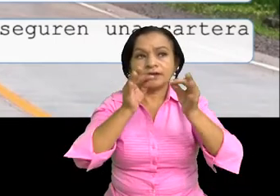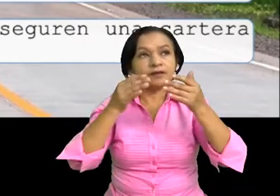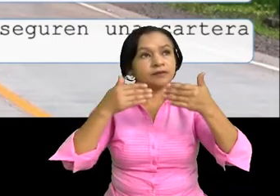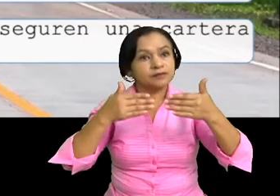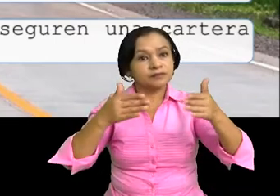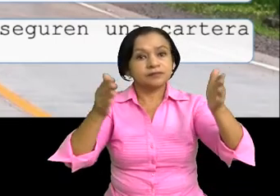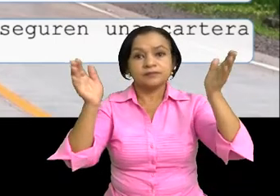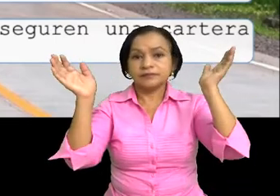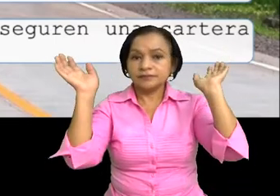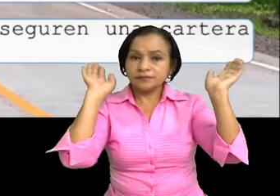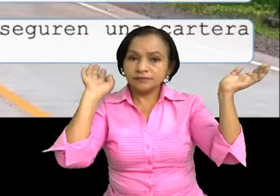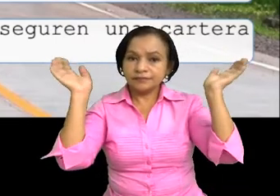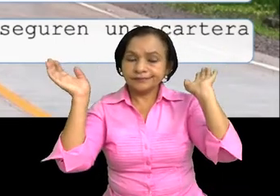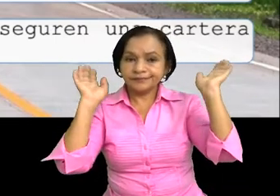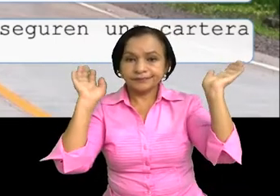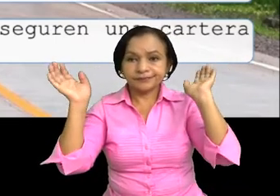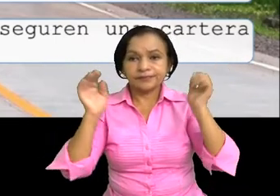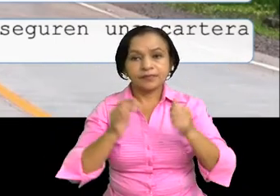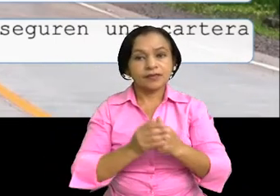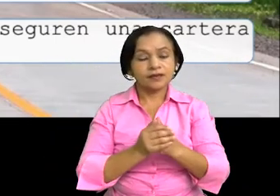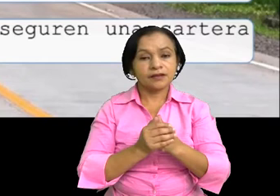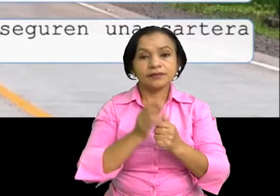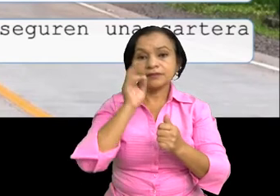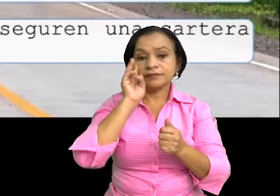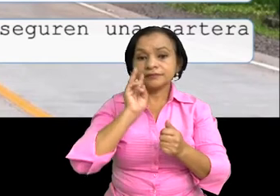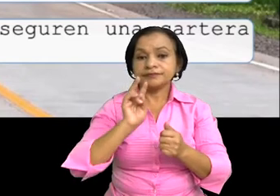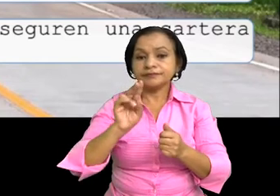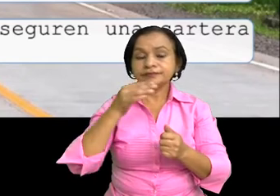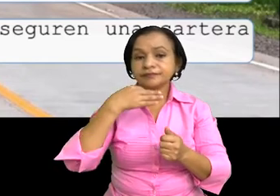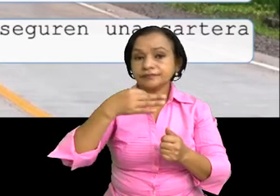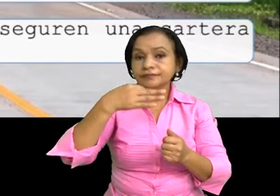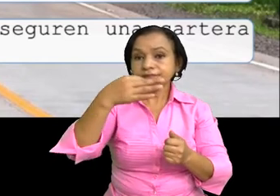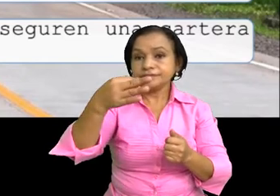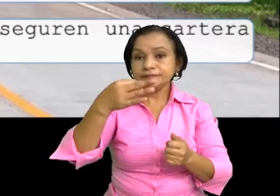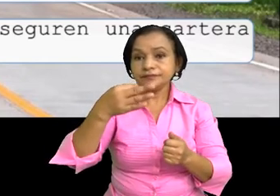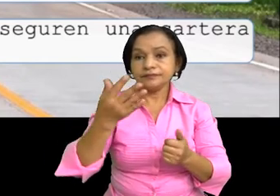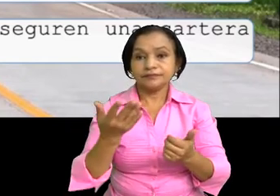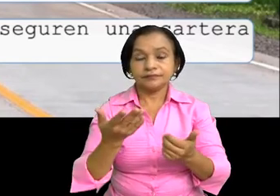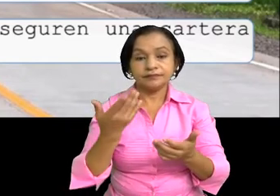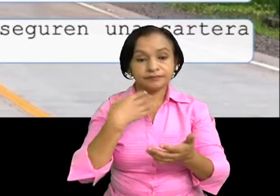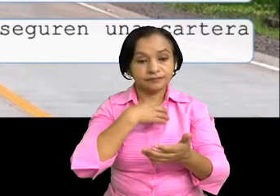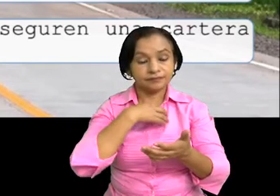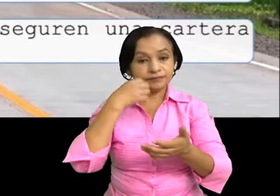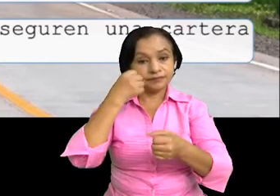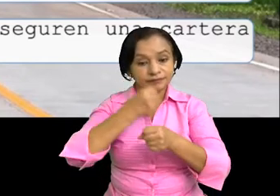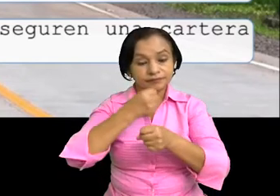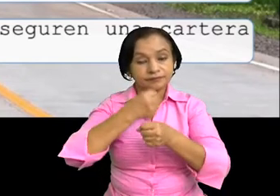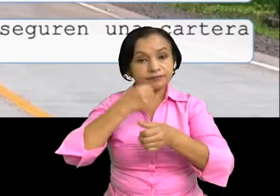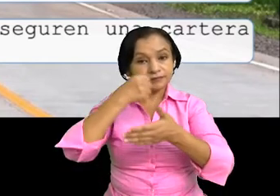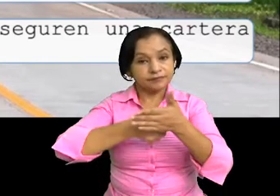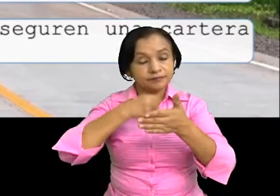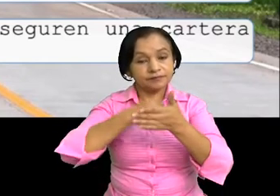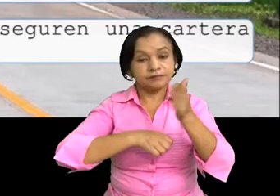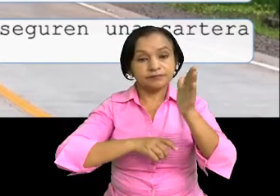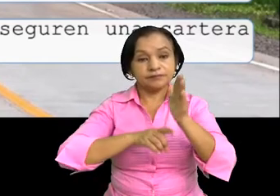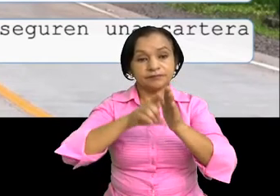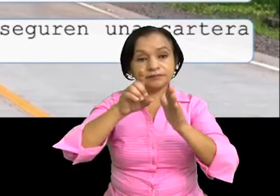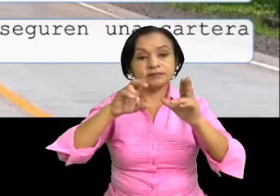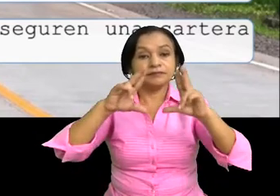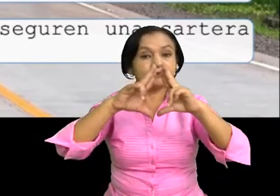los mercados y para la proyección y potenciación de nuestros esfuerzos en función de desarrollar el